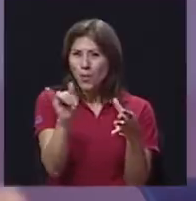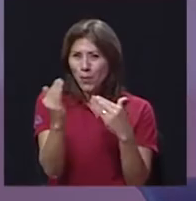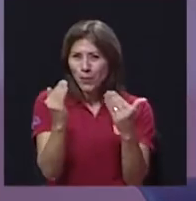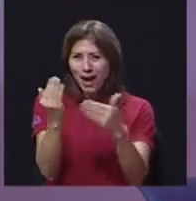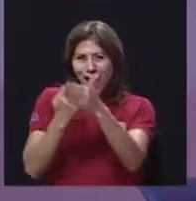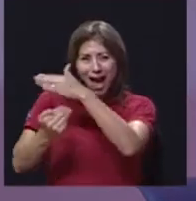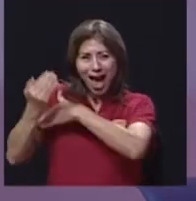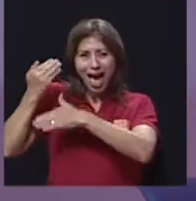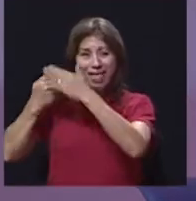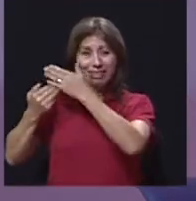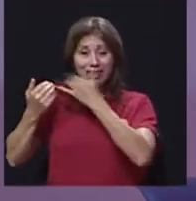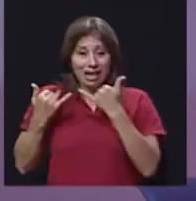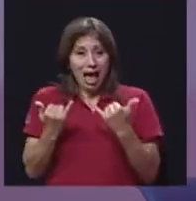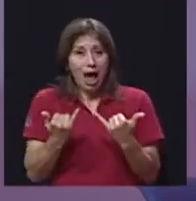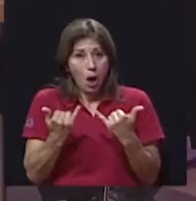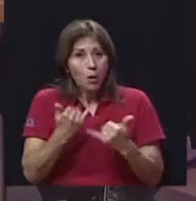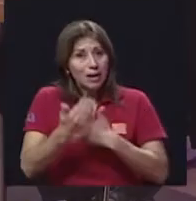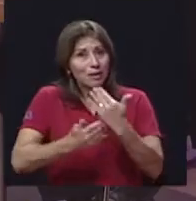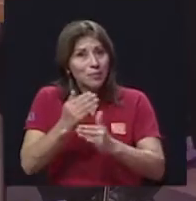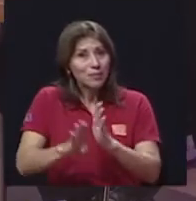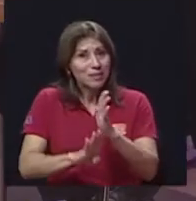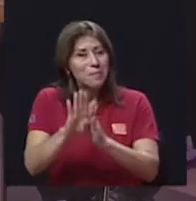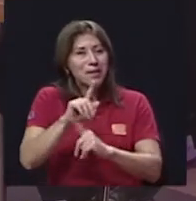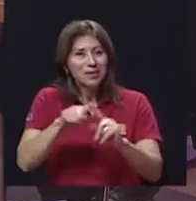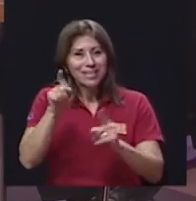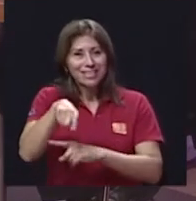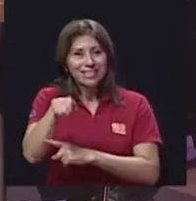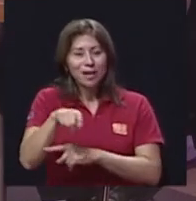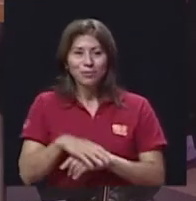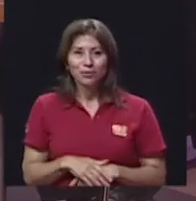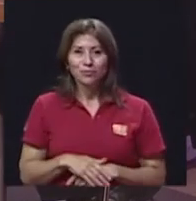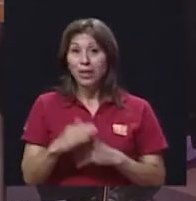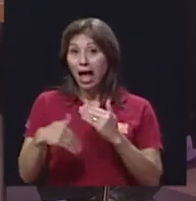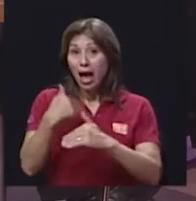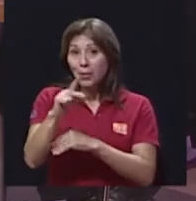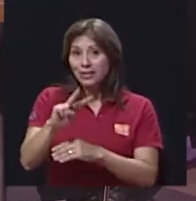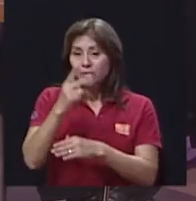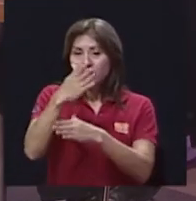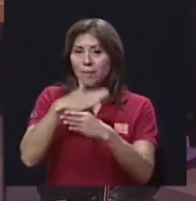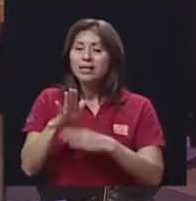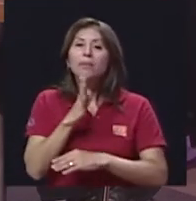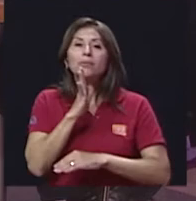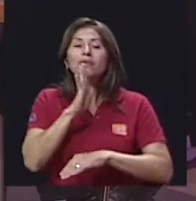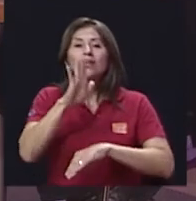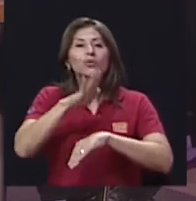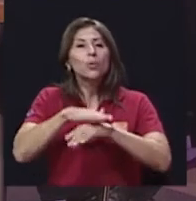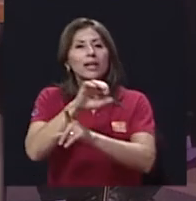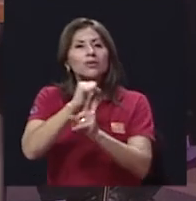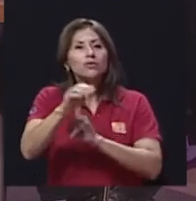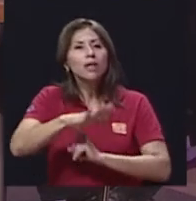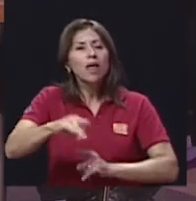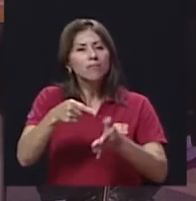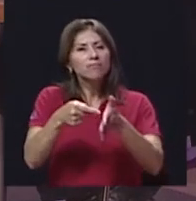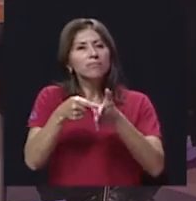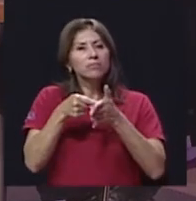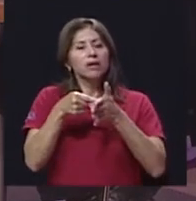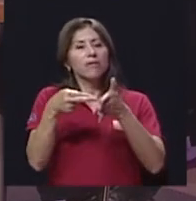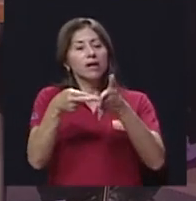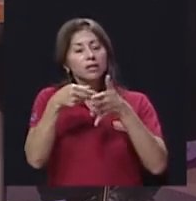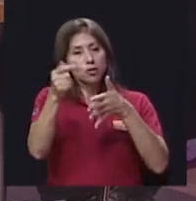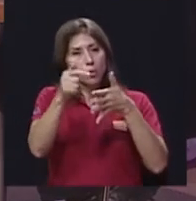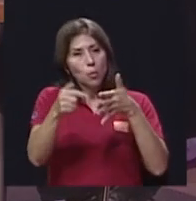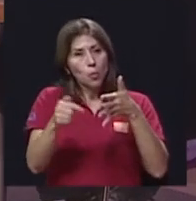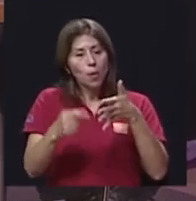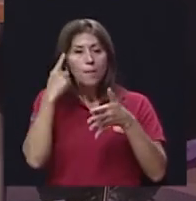seguimos necesitando ahora vamos a ahondar en la segunda parte acerca de justamente todas esas exigencias sociales digamos y estos requisitos que hay que cumplir